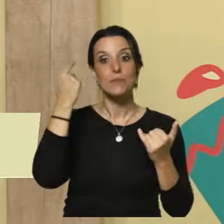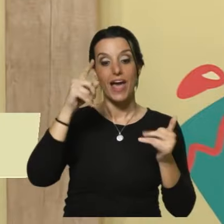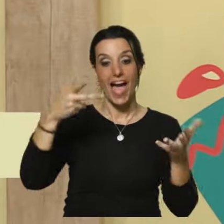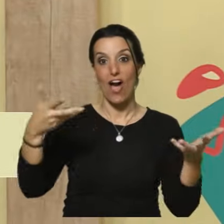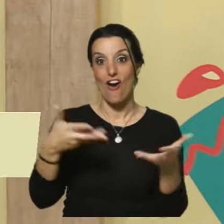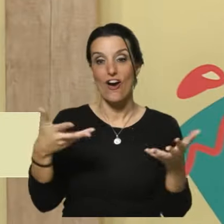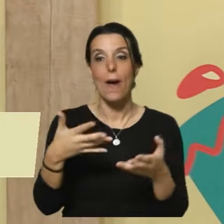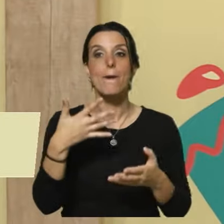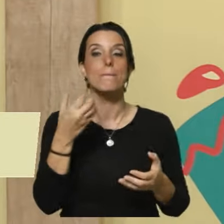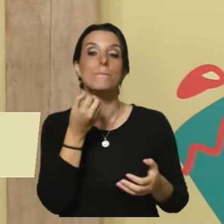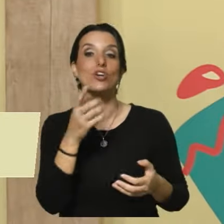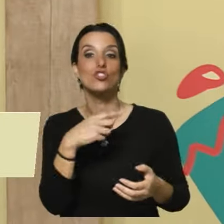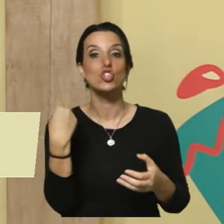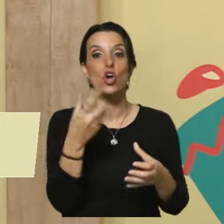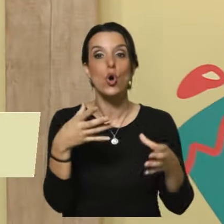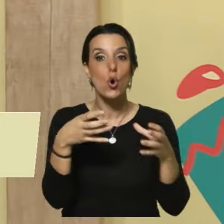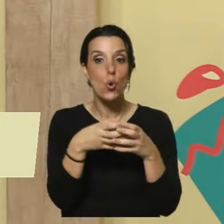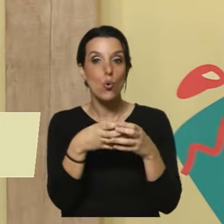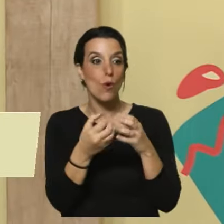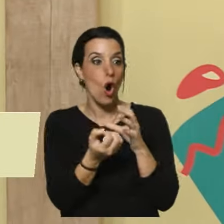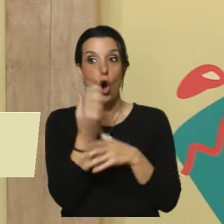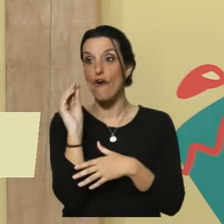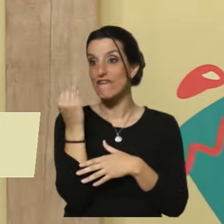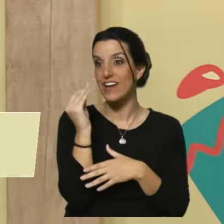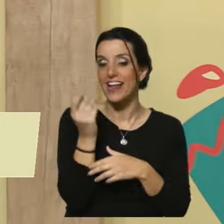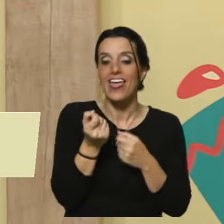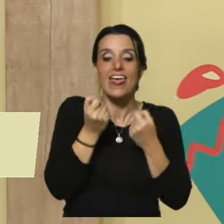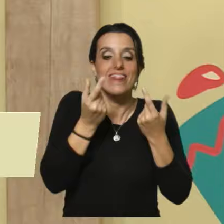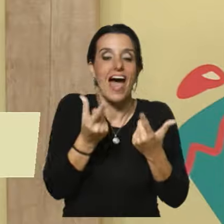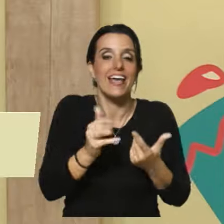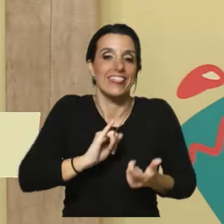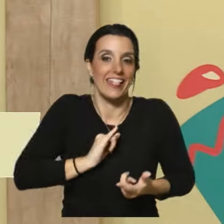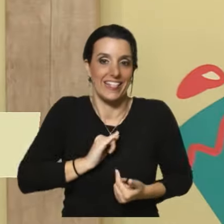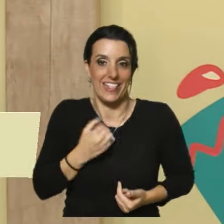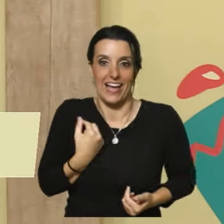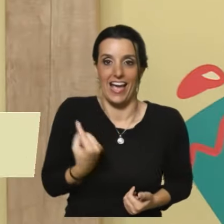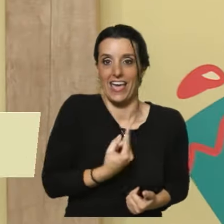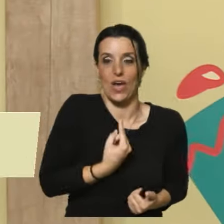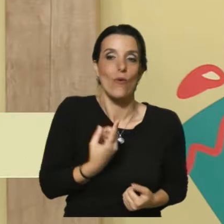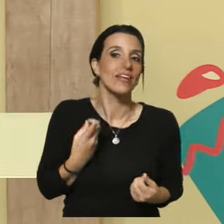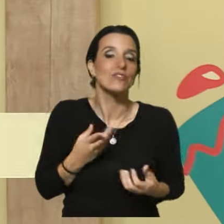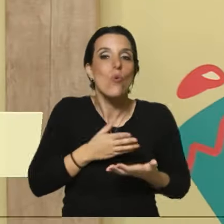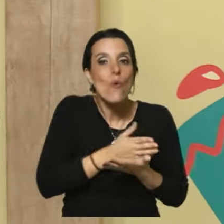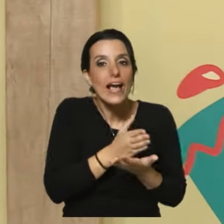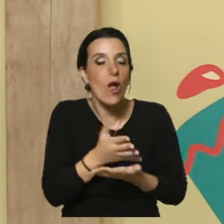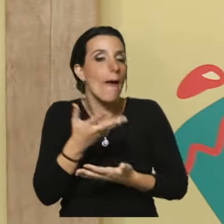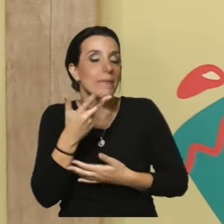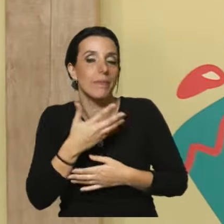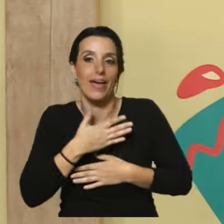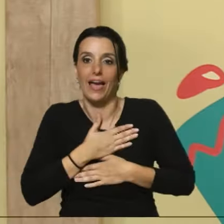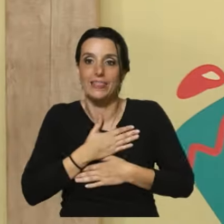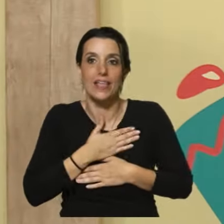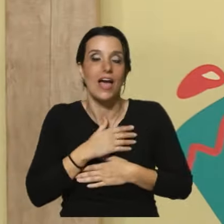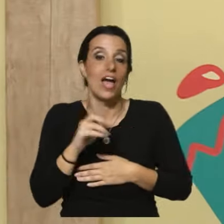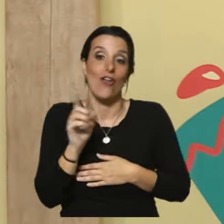presente porque todos somos bandas contemporáneas que le damos como un toquecito personal este y es un género que a mí me fascina